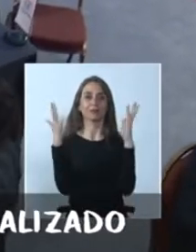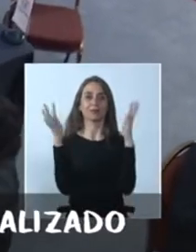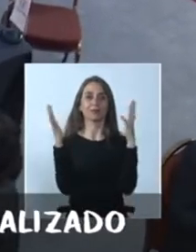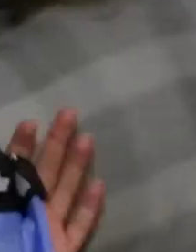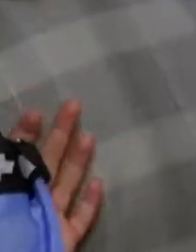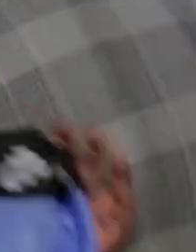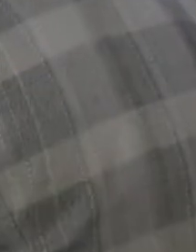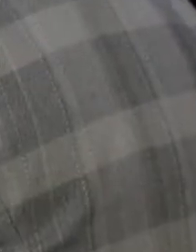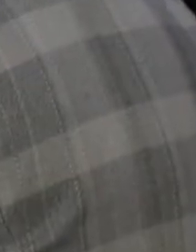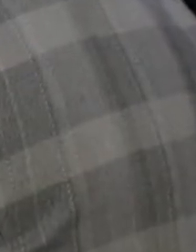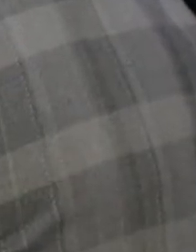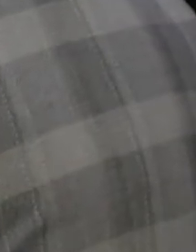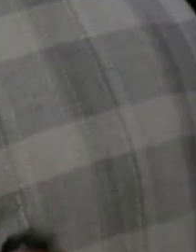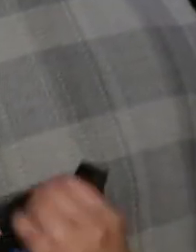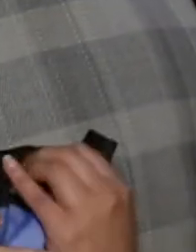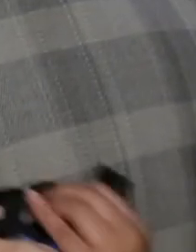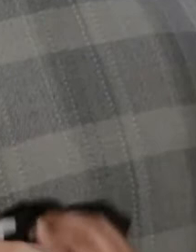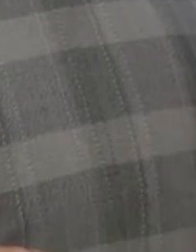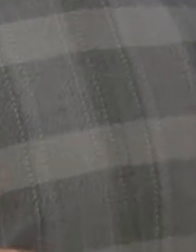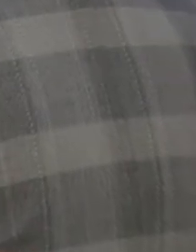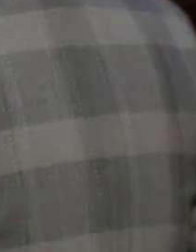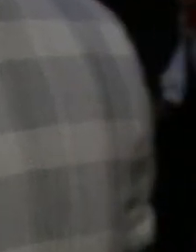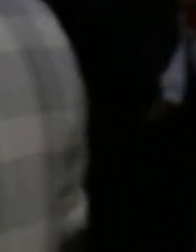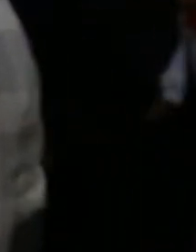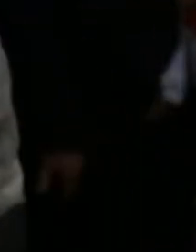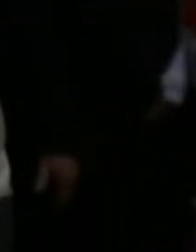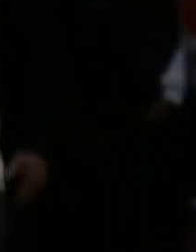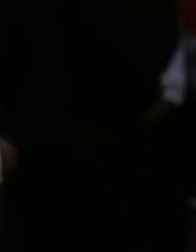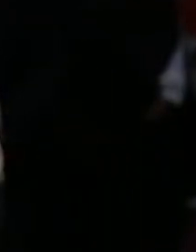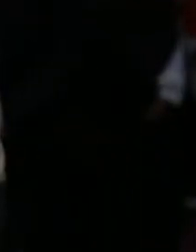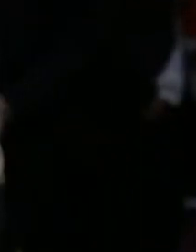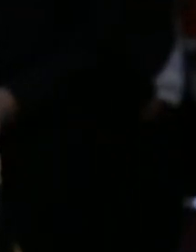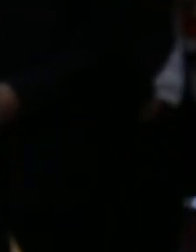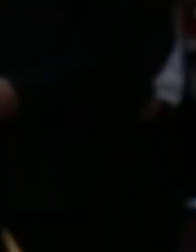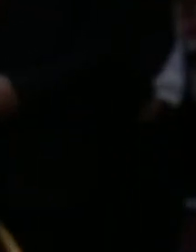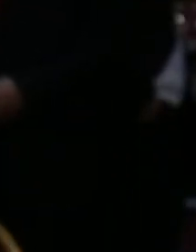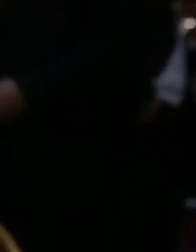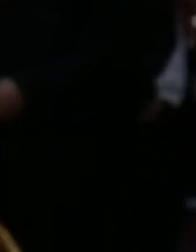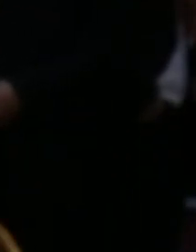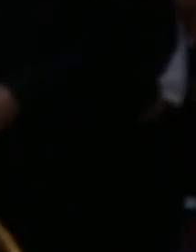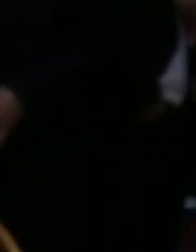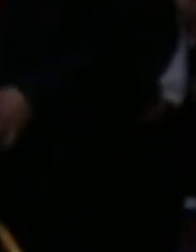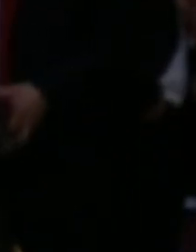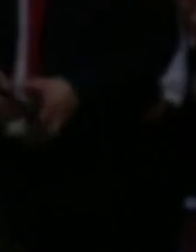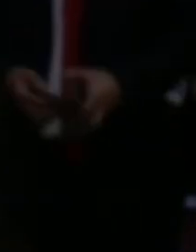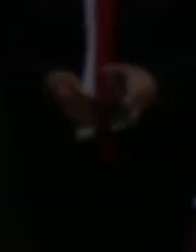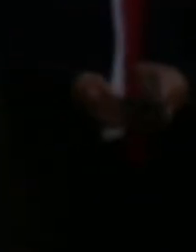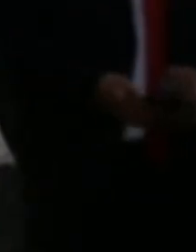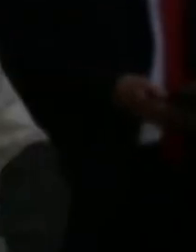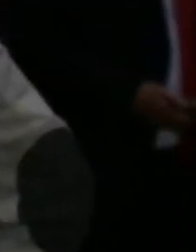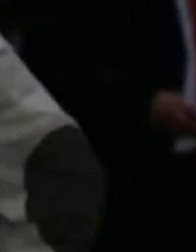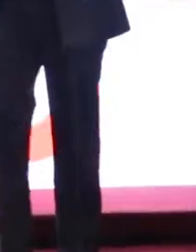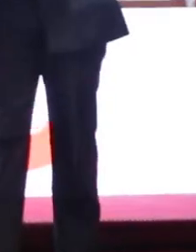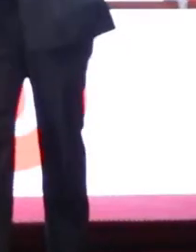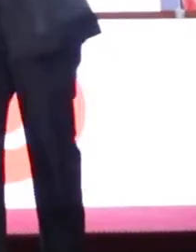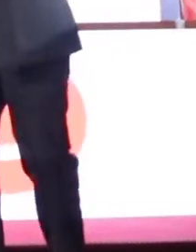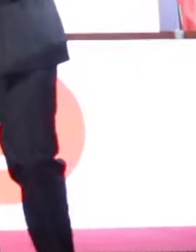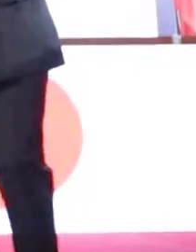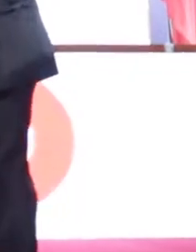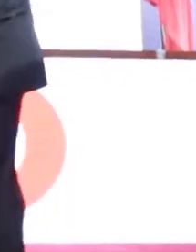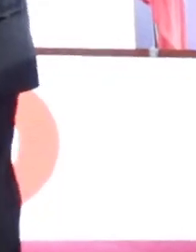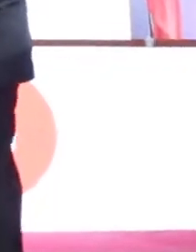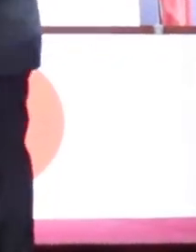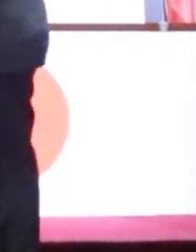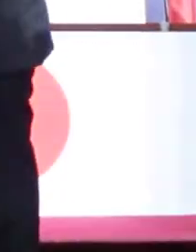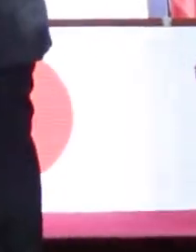Es que estoy en blanco, en serio, esto es como, lo soñé tantas veces y ahora está pasando, eso ya no, es demasiado, de hecho, en serio, lo soñé muchas veces y